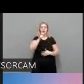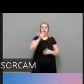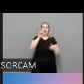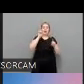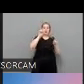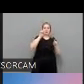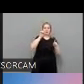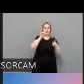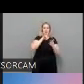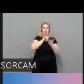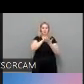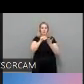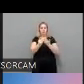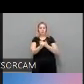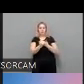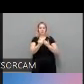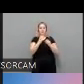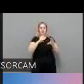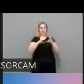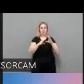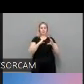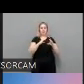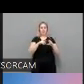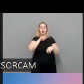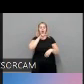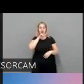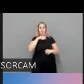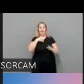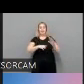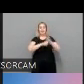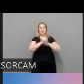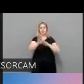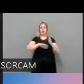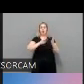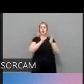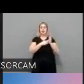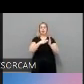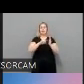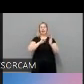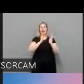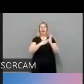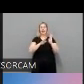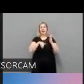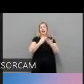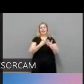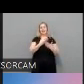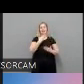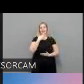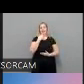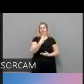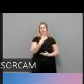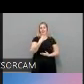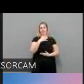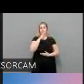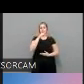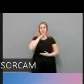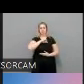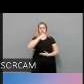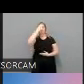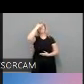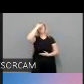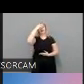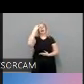lenguaje, lengua, habla, así como su desarrollo evolutivo hasta que cumplimos los 3 años, porque así tomamos conciencia sobre cuándo se